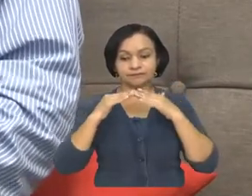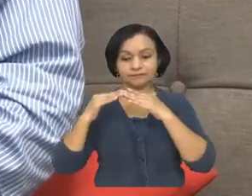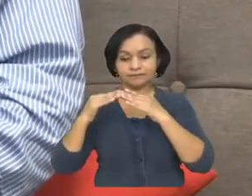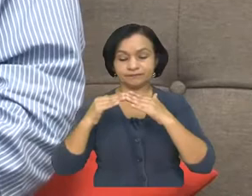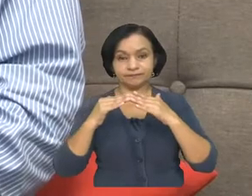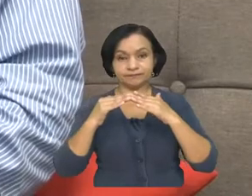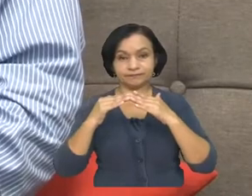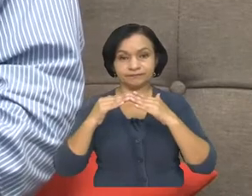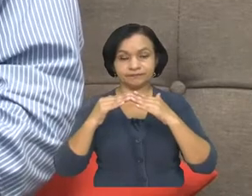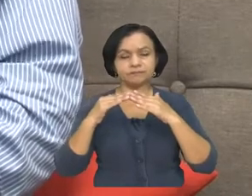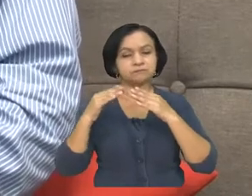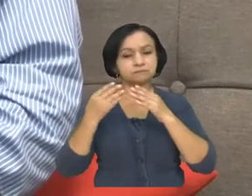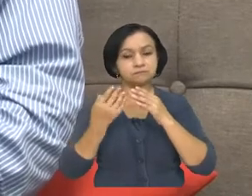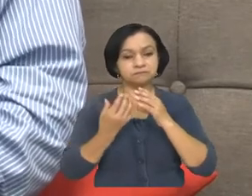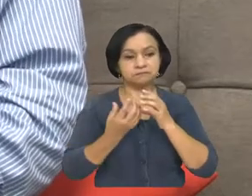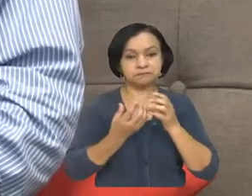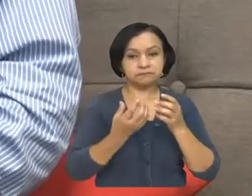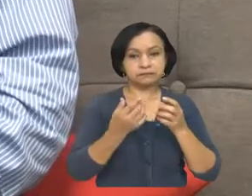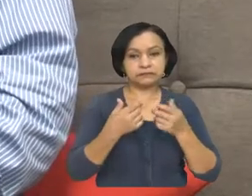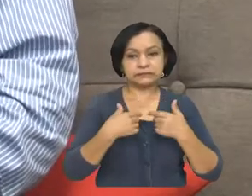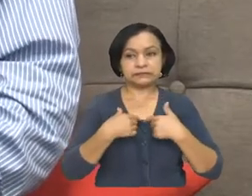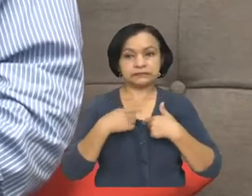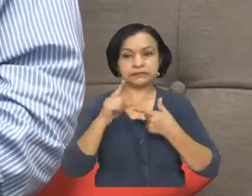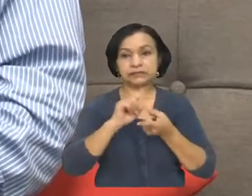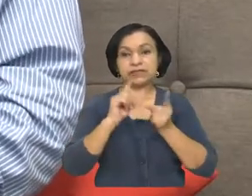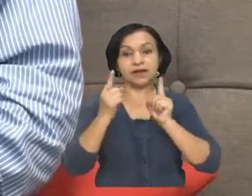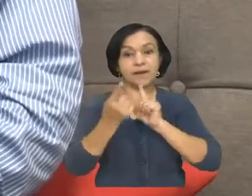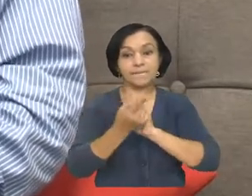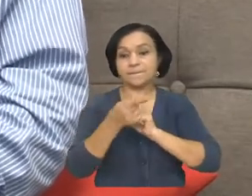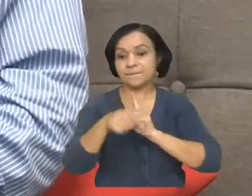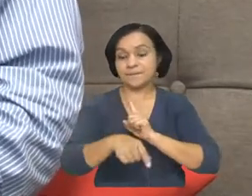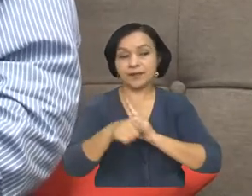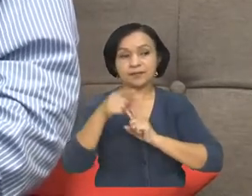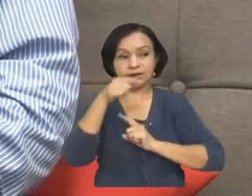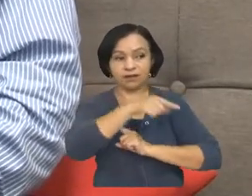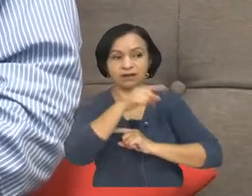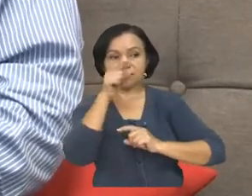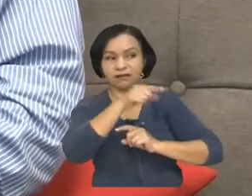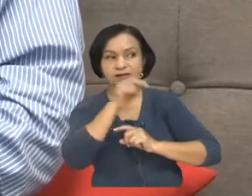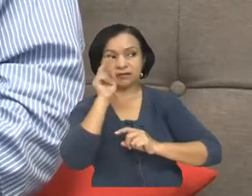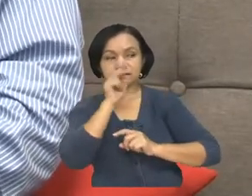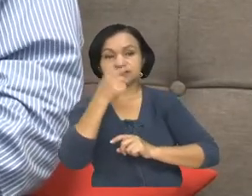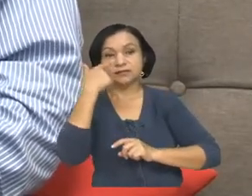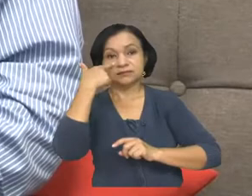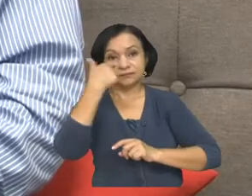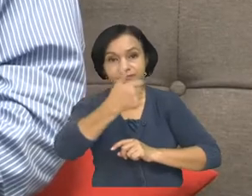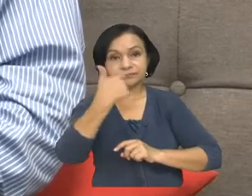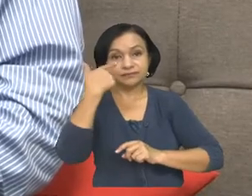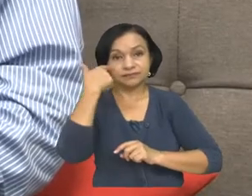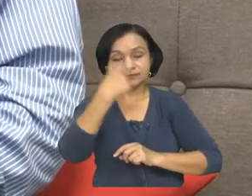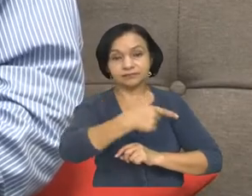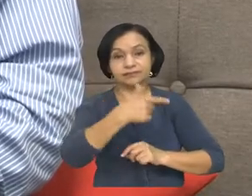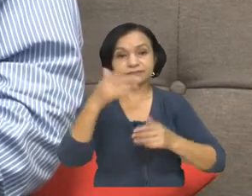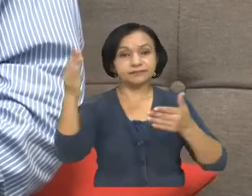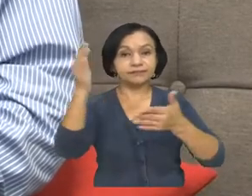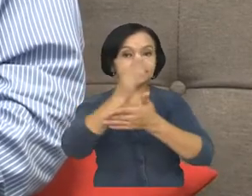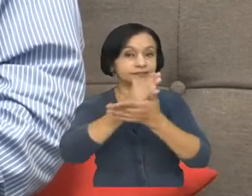como decimos nosotros, estábamos colorados. Sí. Entonces llegábamos muy puntualmente a hacer algunas